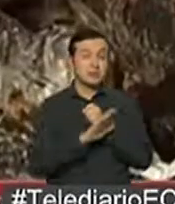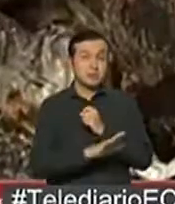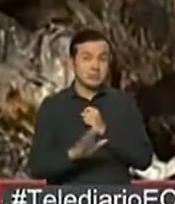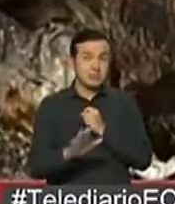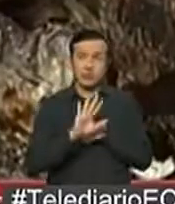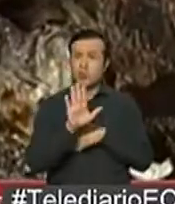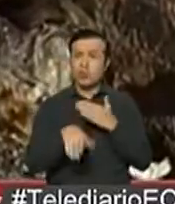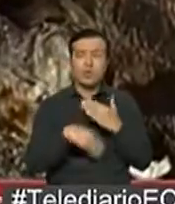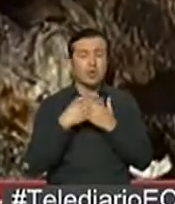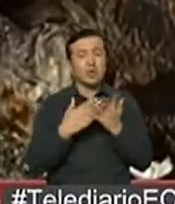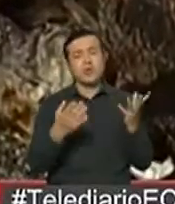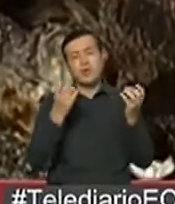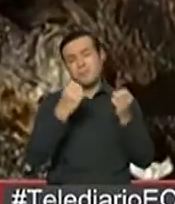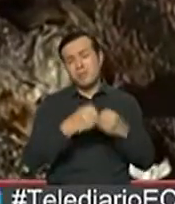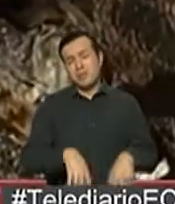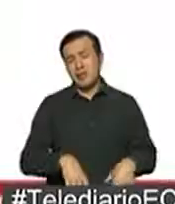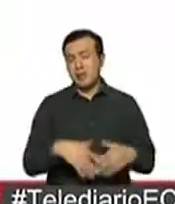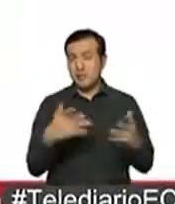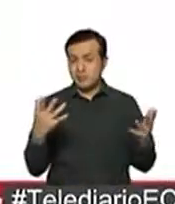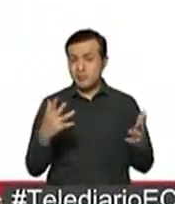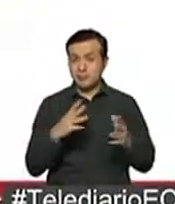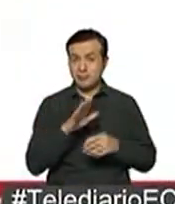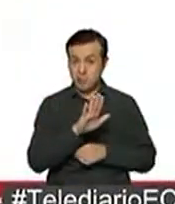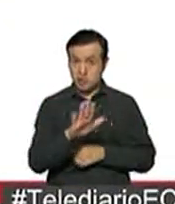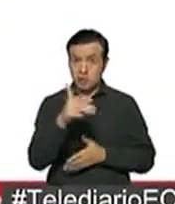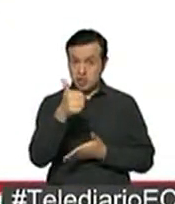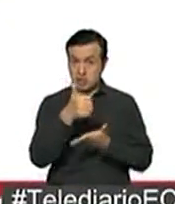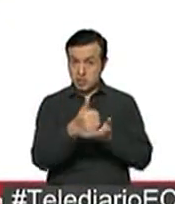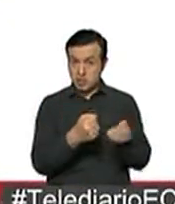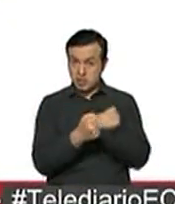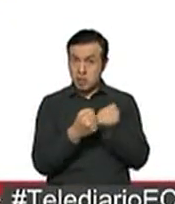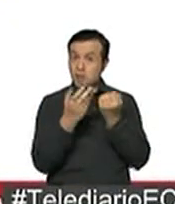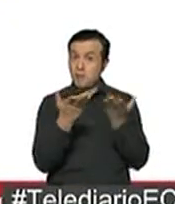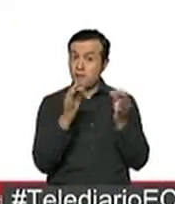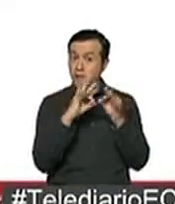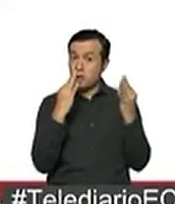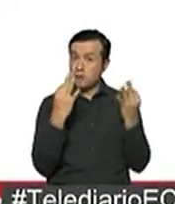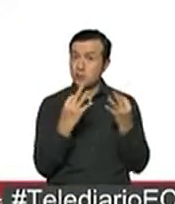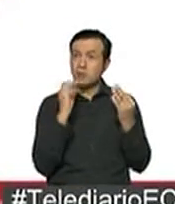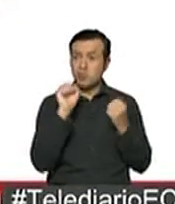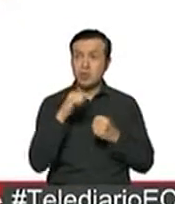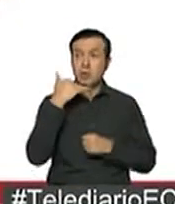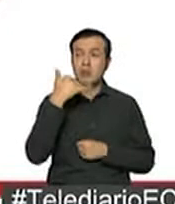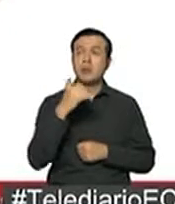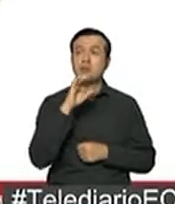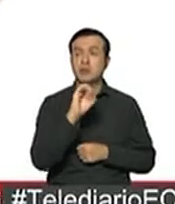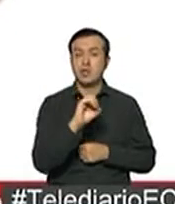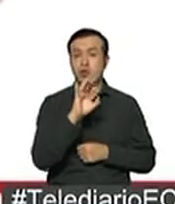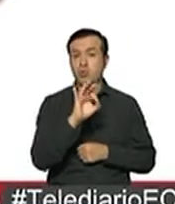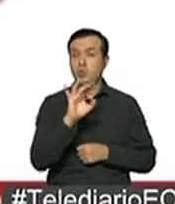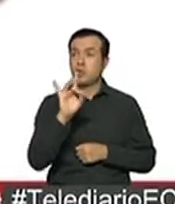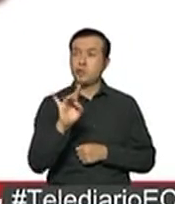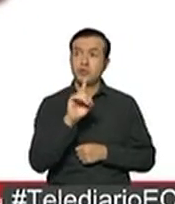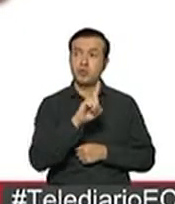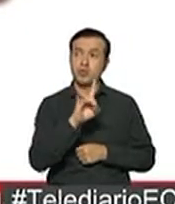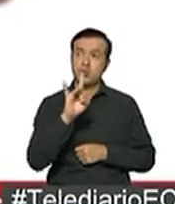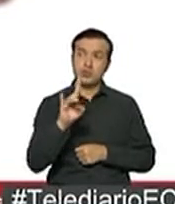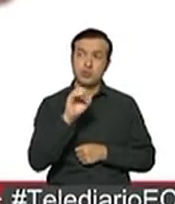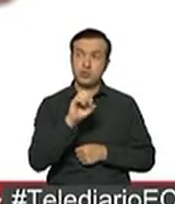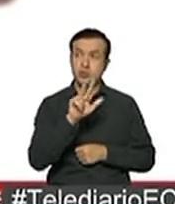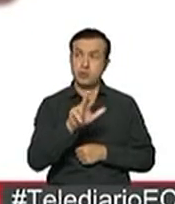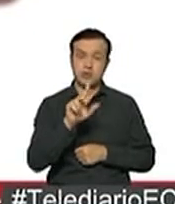lo perdieron todo en el siniestro si usted desea colaborar con esta familia comuníquese a el 0 9 8 18